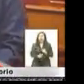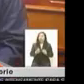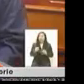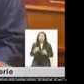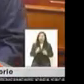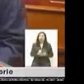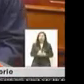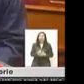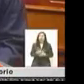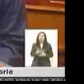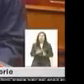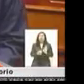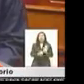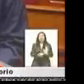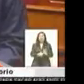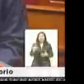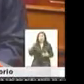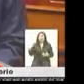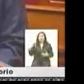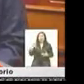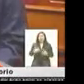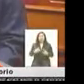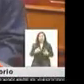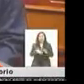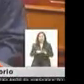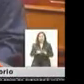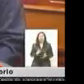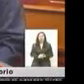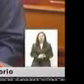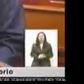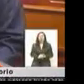Control a través de la presencia de la Oficina de Control Interno